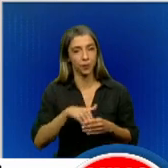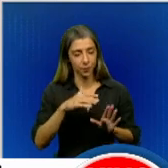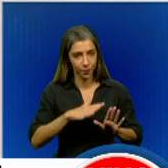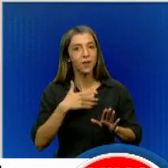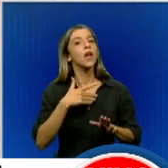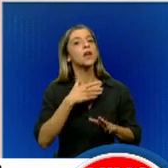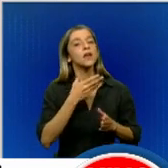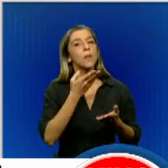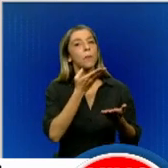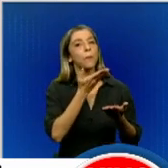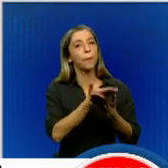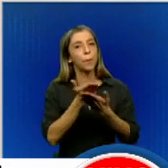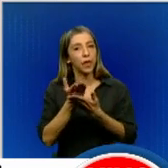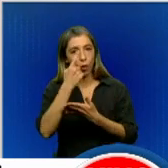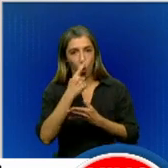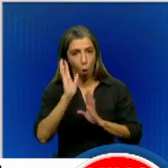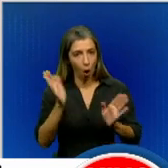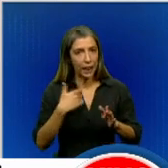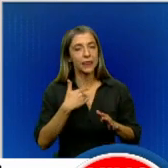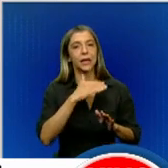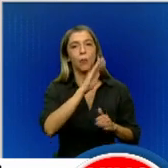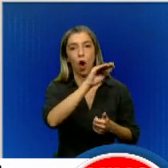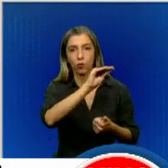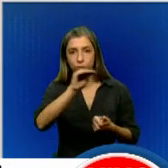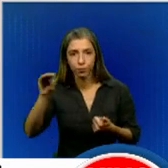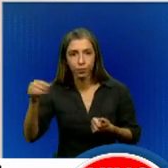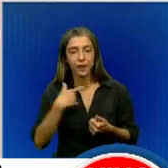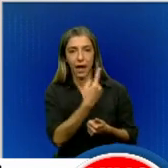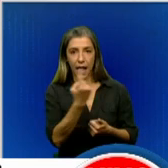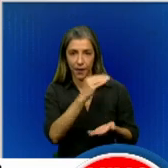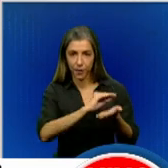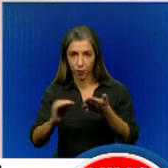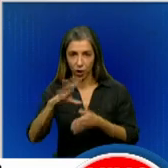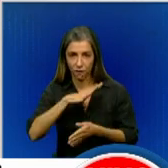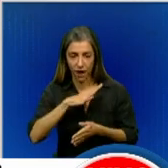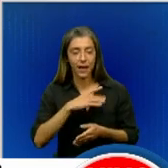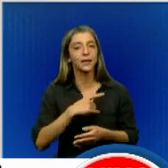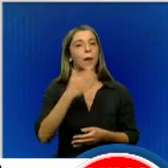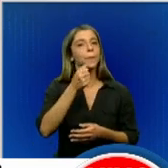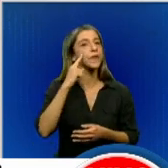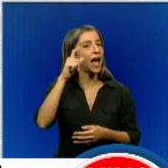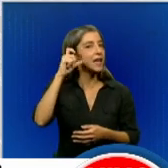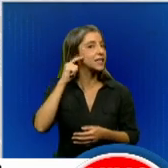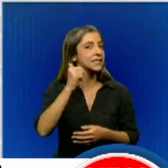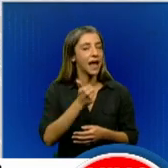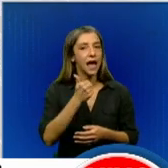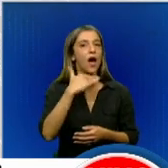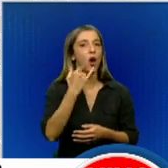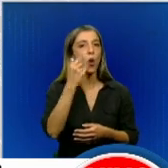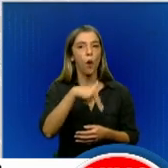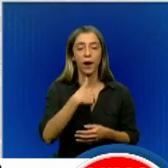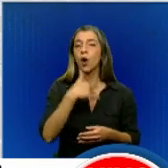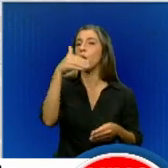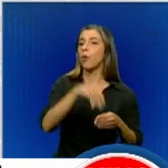el último llamado de cada uno de los diputados aizega juan m